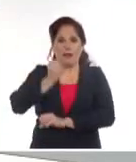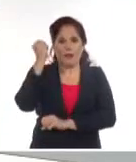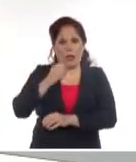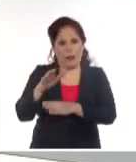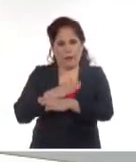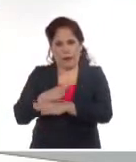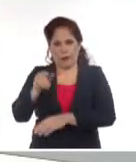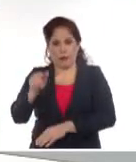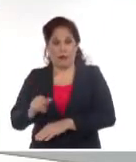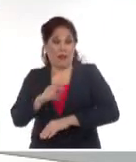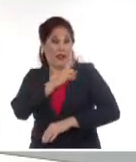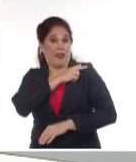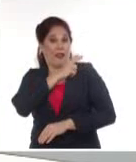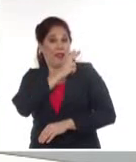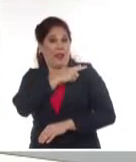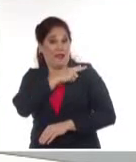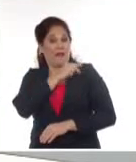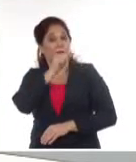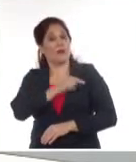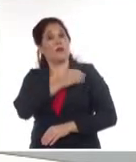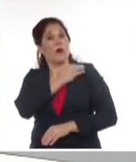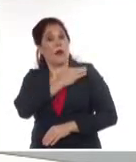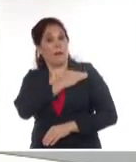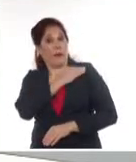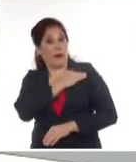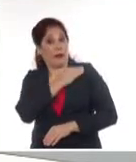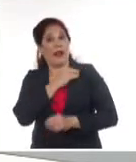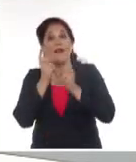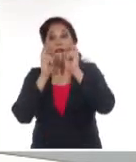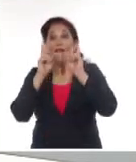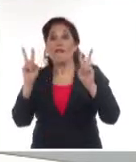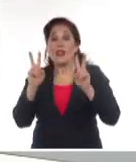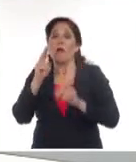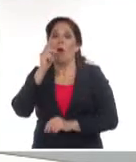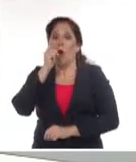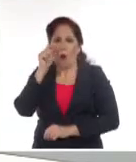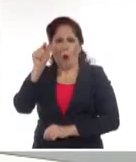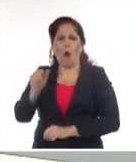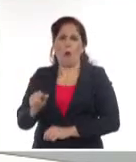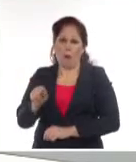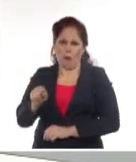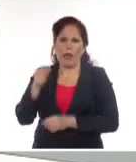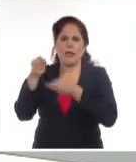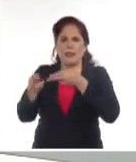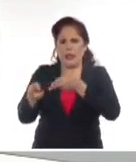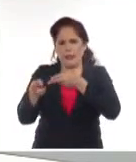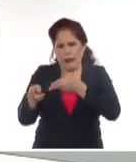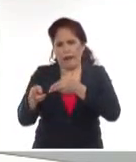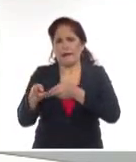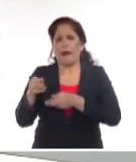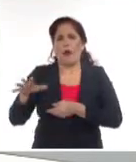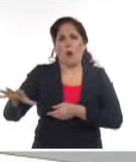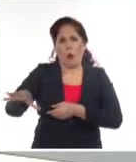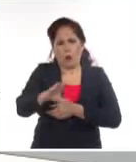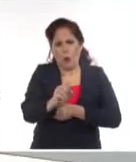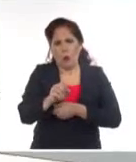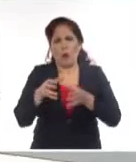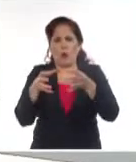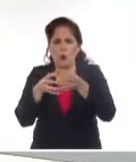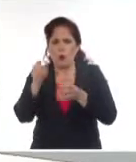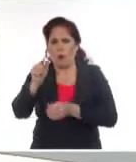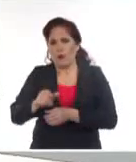jefes paramilitares vivos, bien podría tener un récord en todos los delitos: asesinatos individuales o masacres,